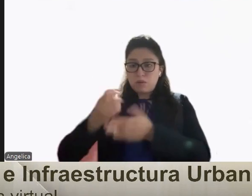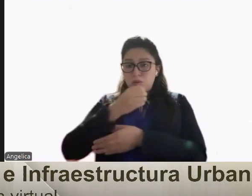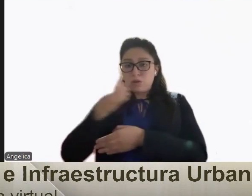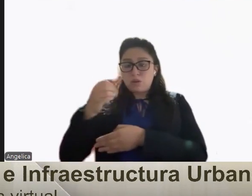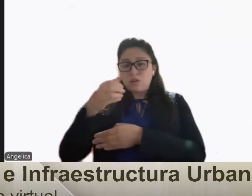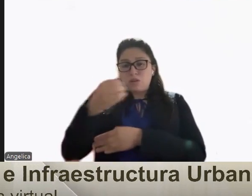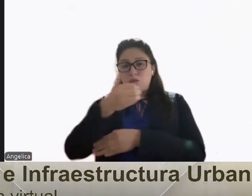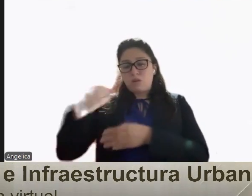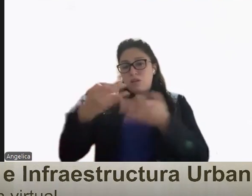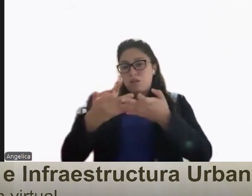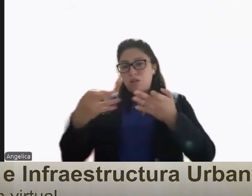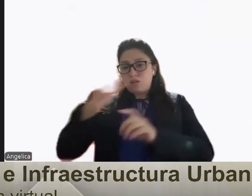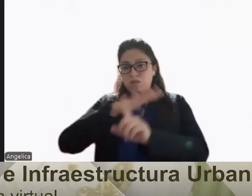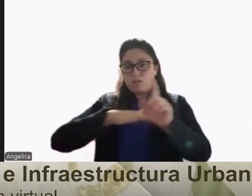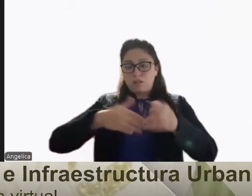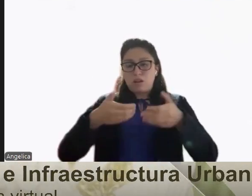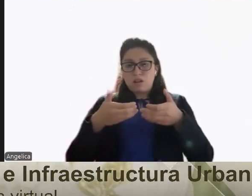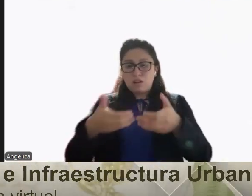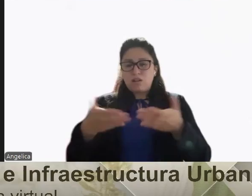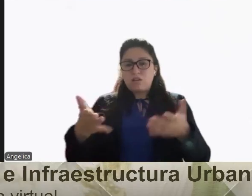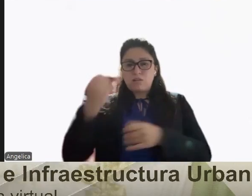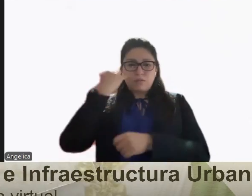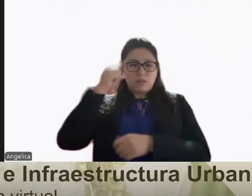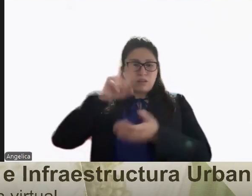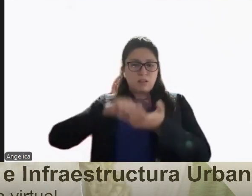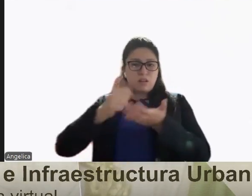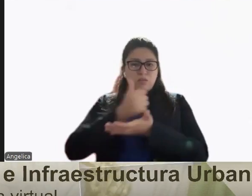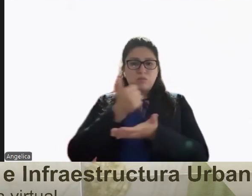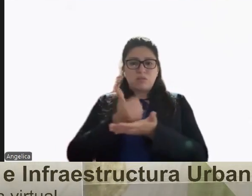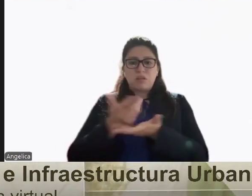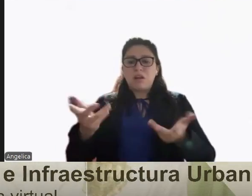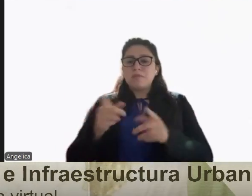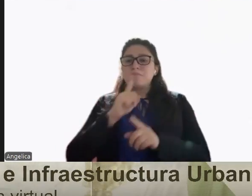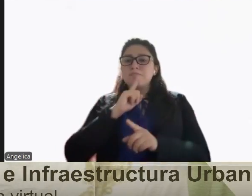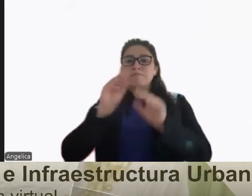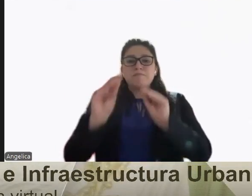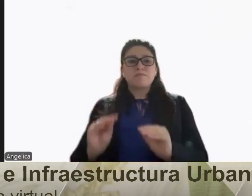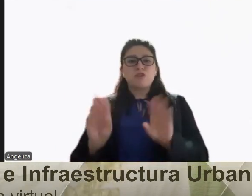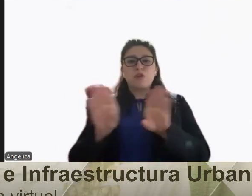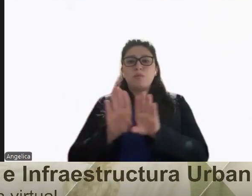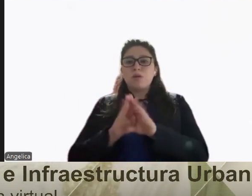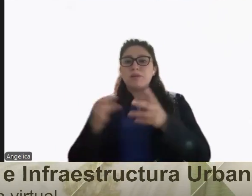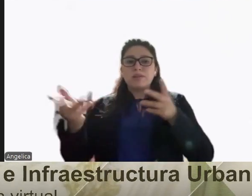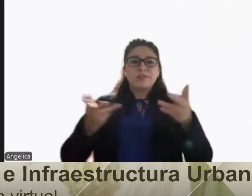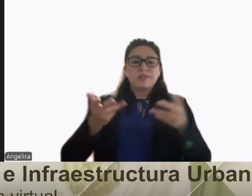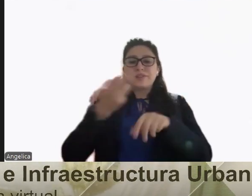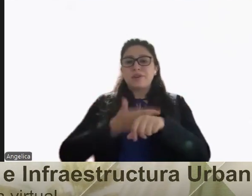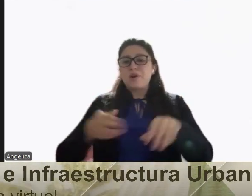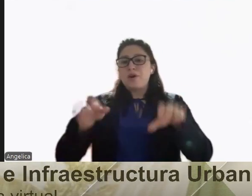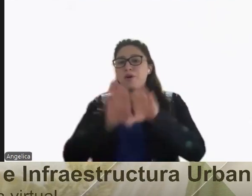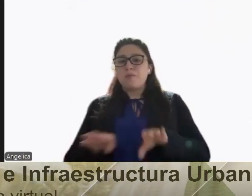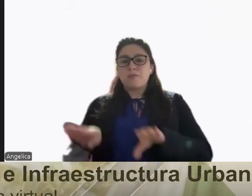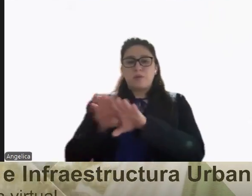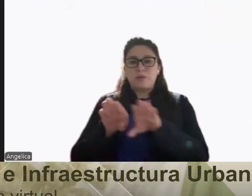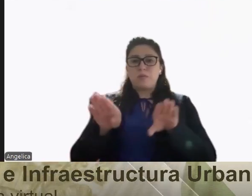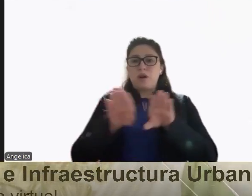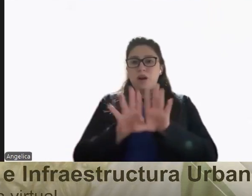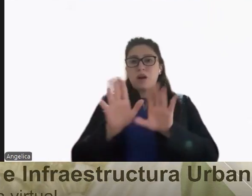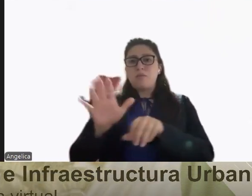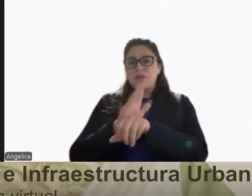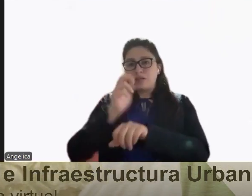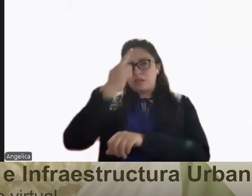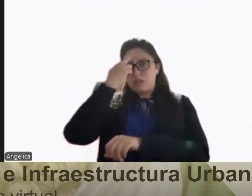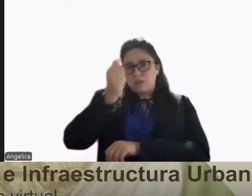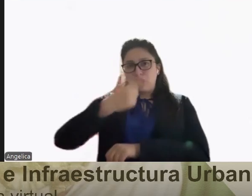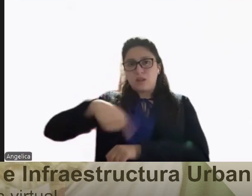Territorial, el Programa General de Desarrollo, pues esta ciudad se quedaría completamente pasiva. Creo que es la facultad de quienes aquí estamos entender